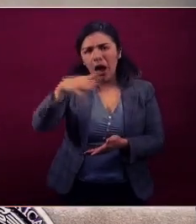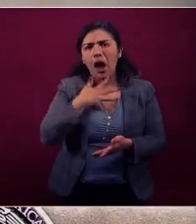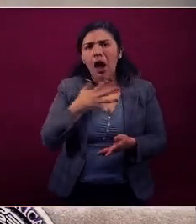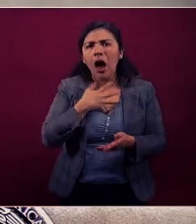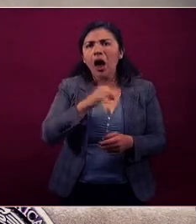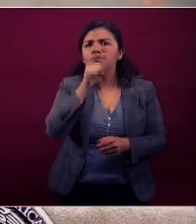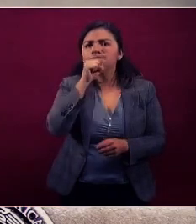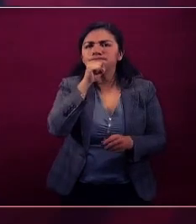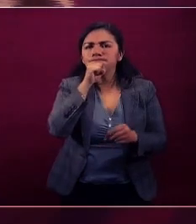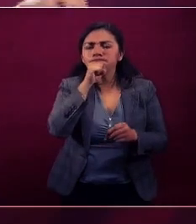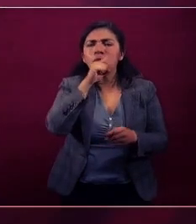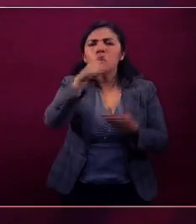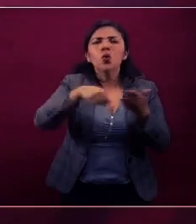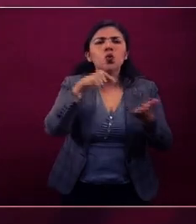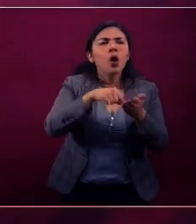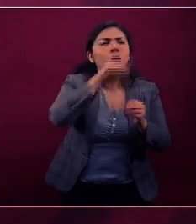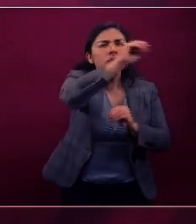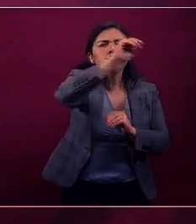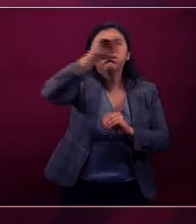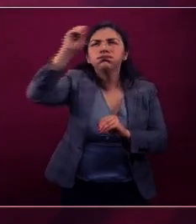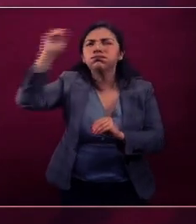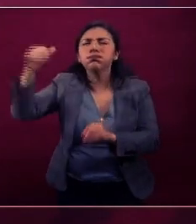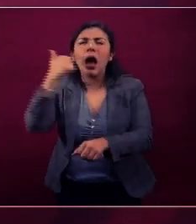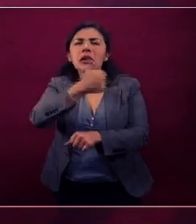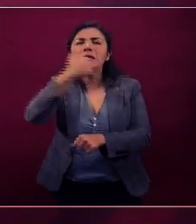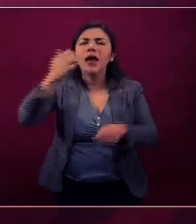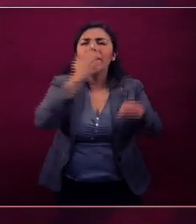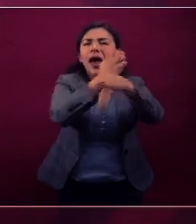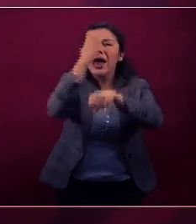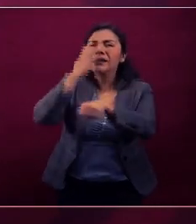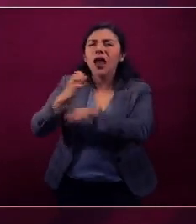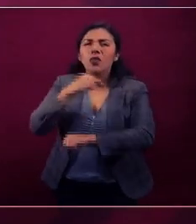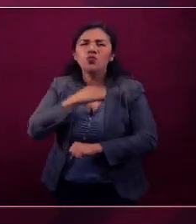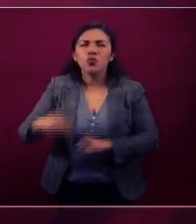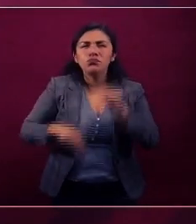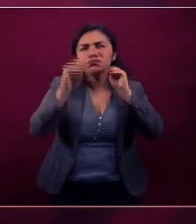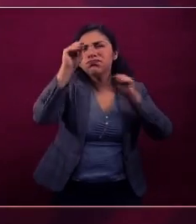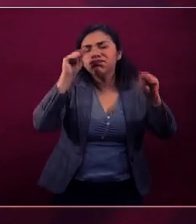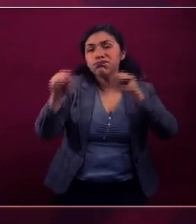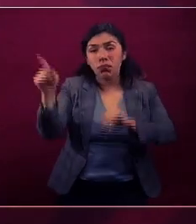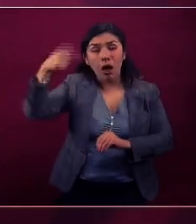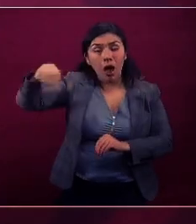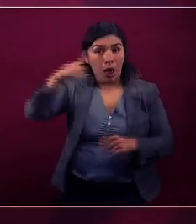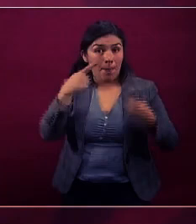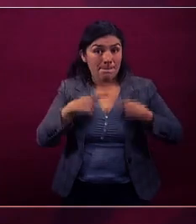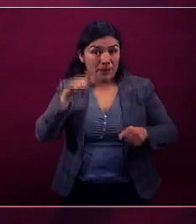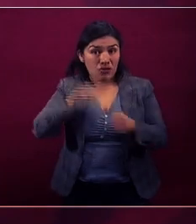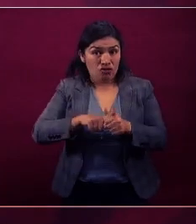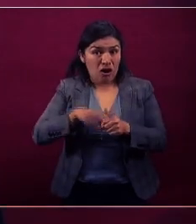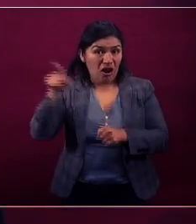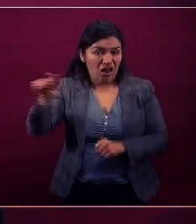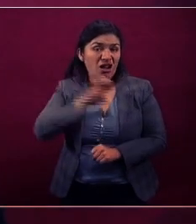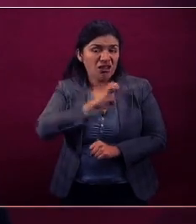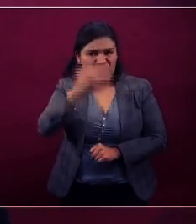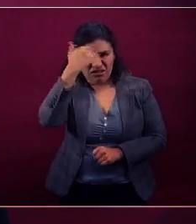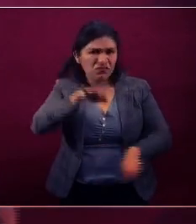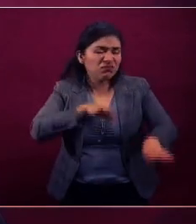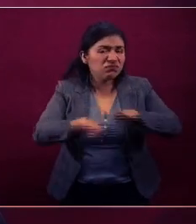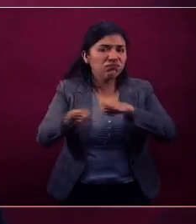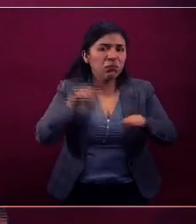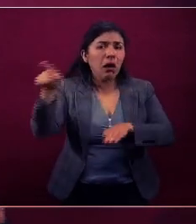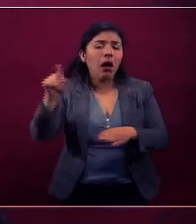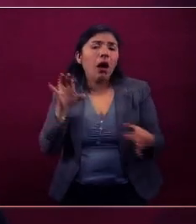conmutador localizado en cada una de las entidades federativas, y ahí el personal especializado de 911